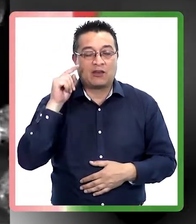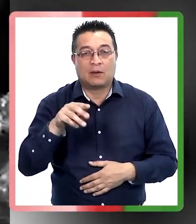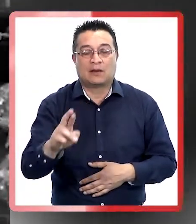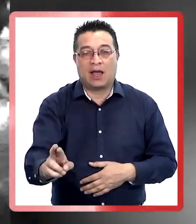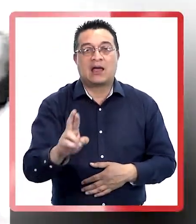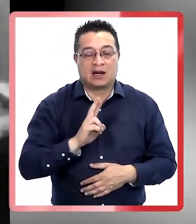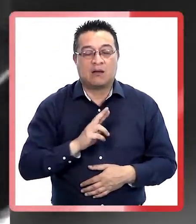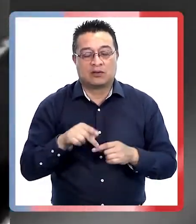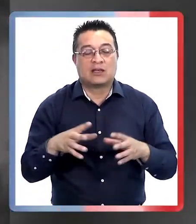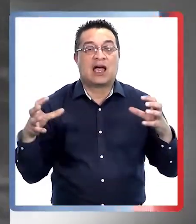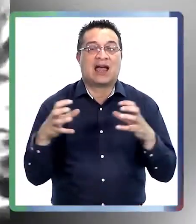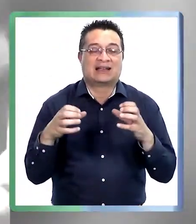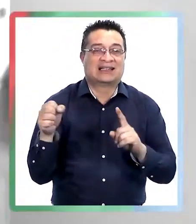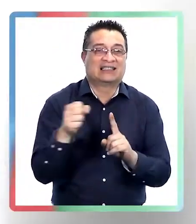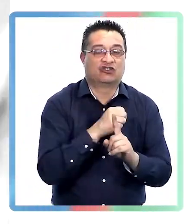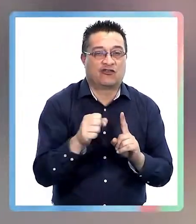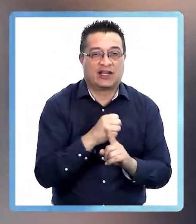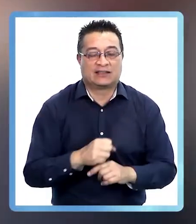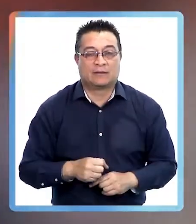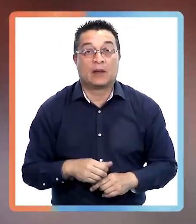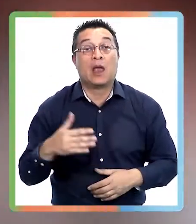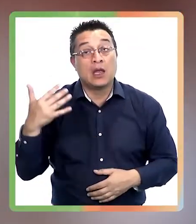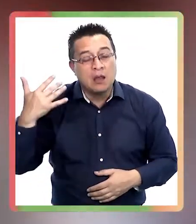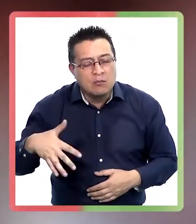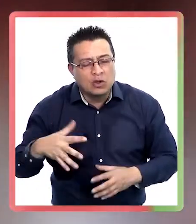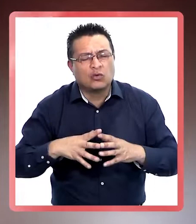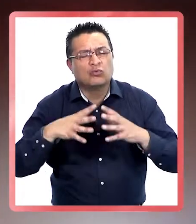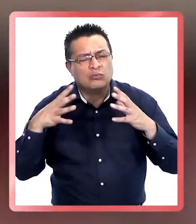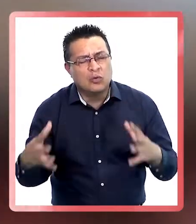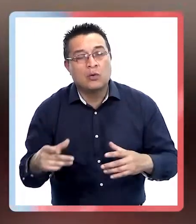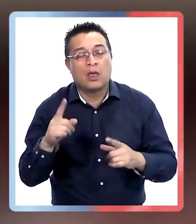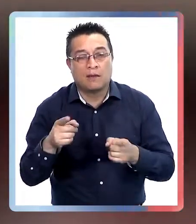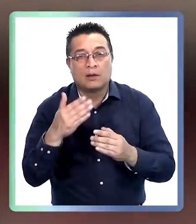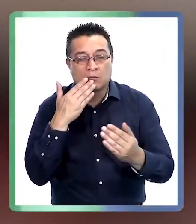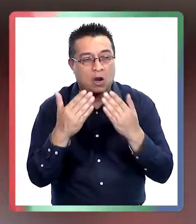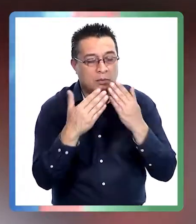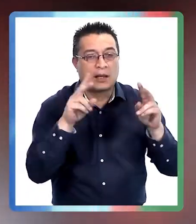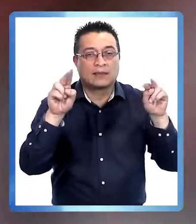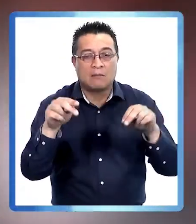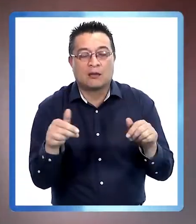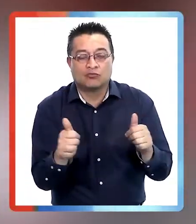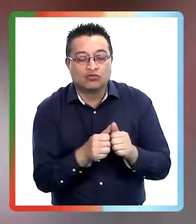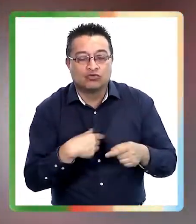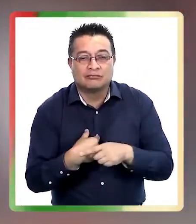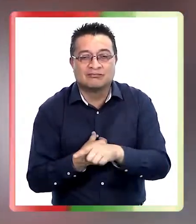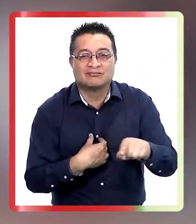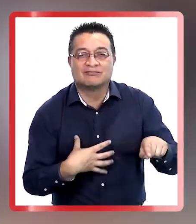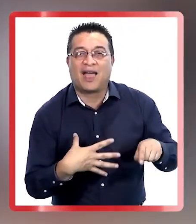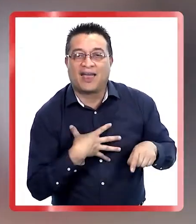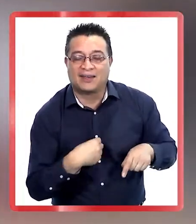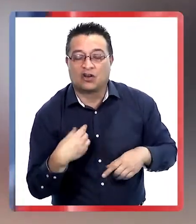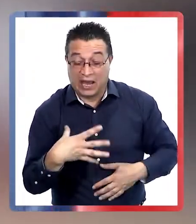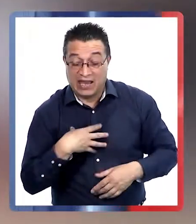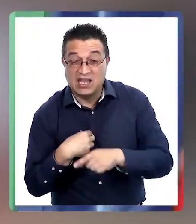esta respuesta entonces de agresión y de violencia. Es importantísimo que conversemos con estos temas con nuestros hijos, que